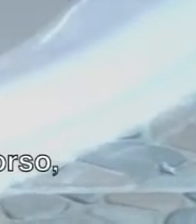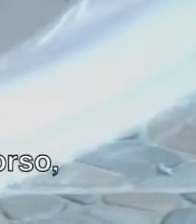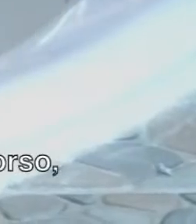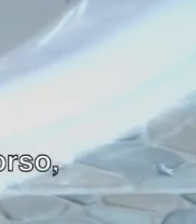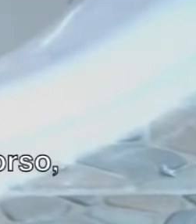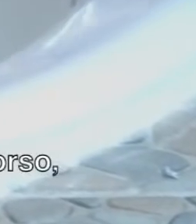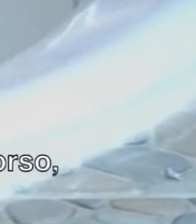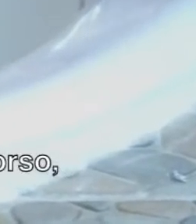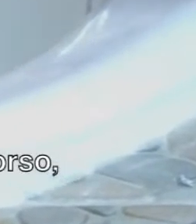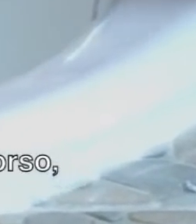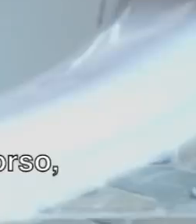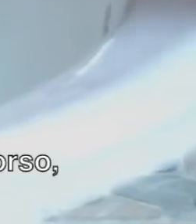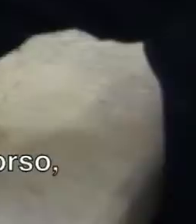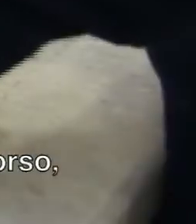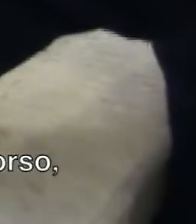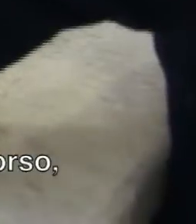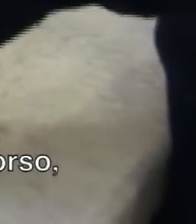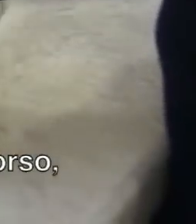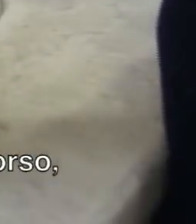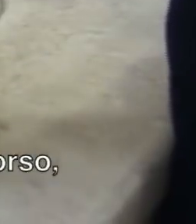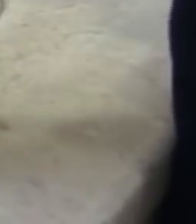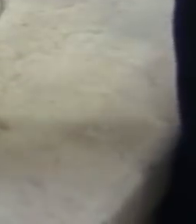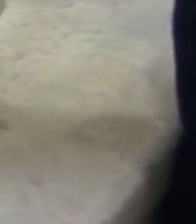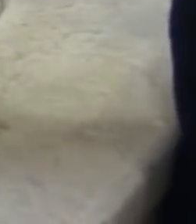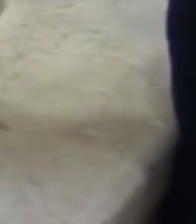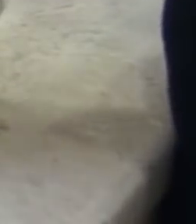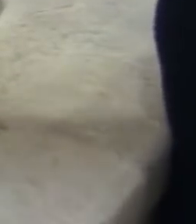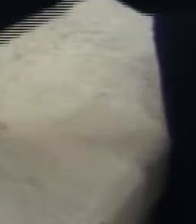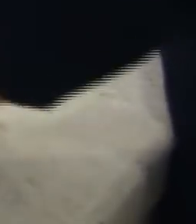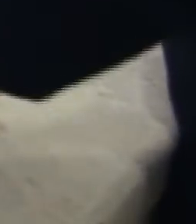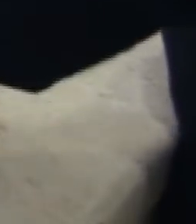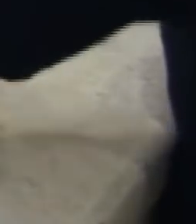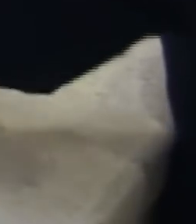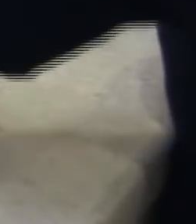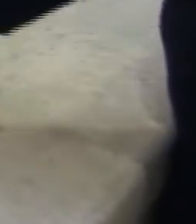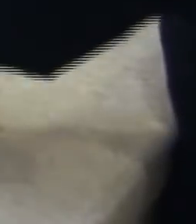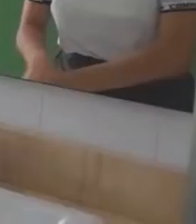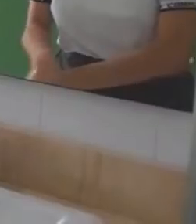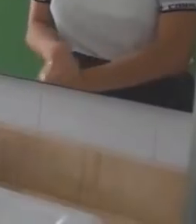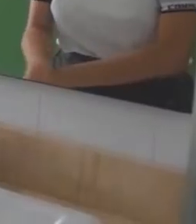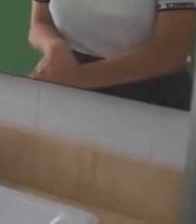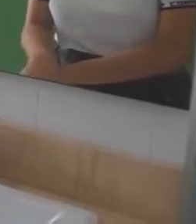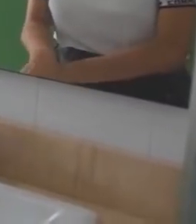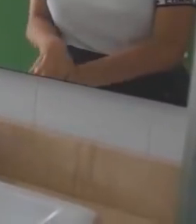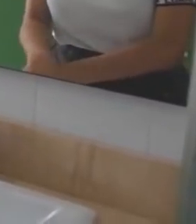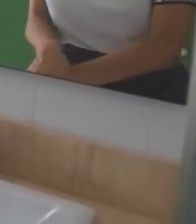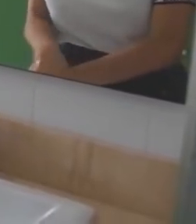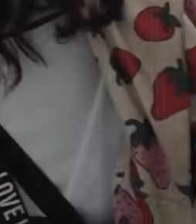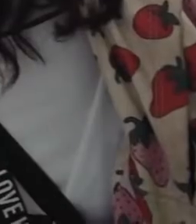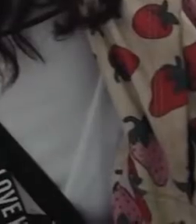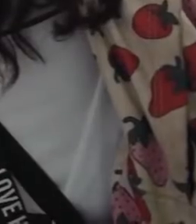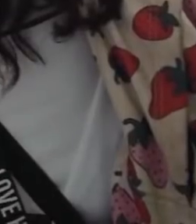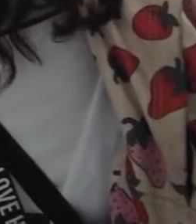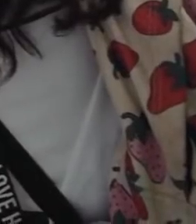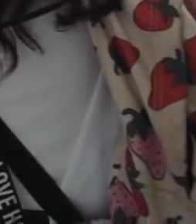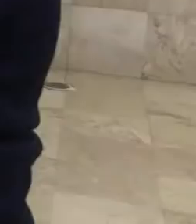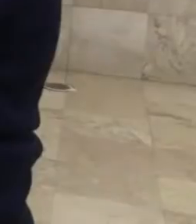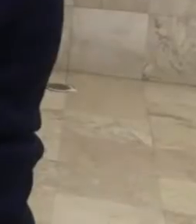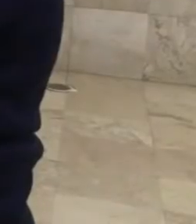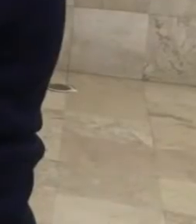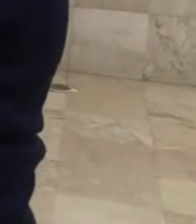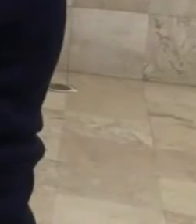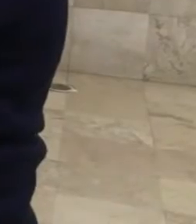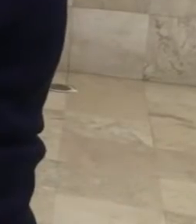jabón. Talla al menos 20 segundos la palma, el dorso, las uñas y entre los dedos. También las muñecas. Enjuágate